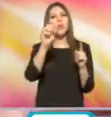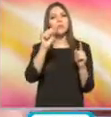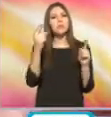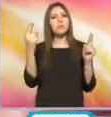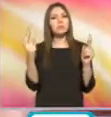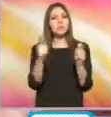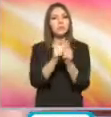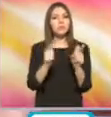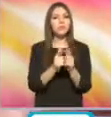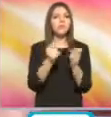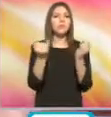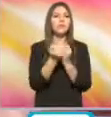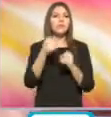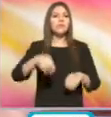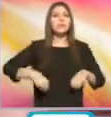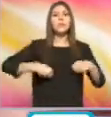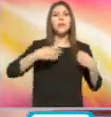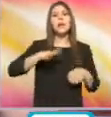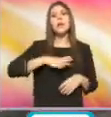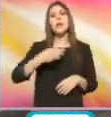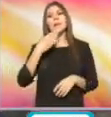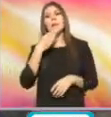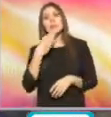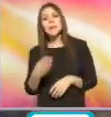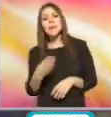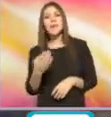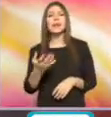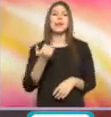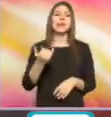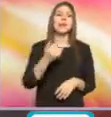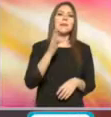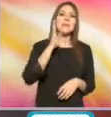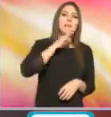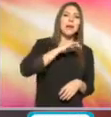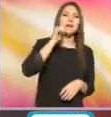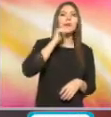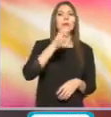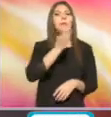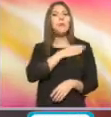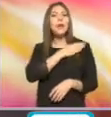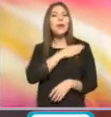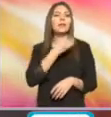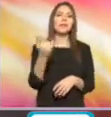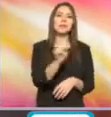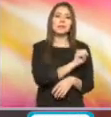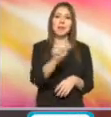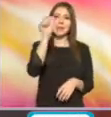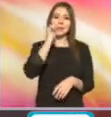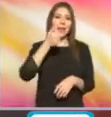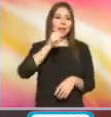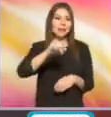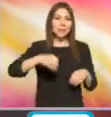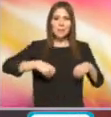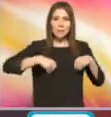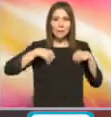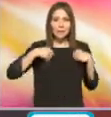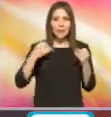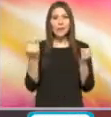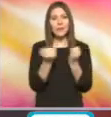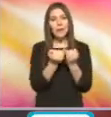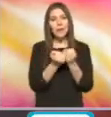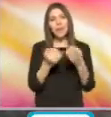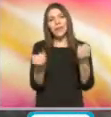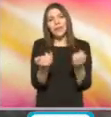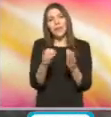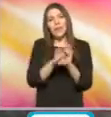el bien y el mal, ¿no? Los buenos y los malos, ¿no? Mira. En todo. Ni te vayas a querer decir que... Ahí está. Y bueno,